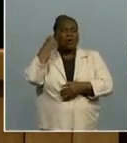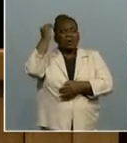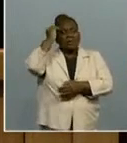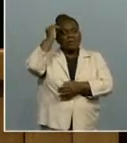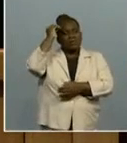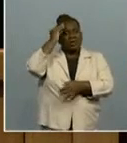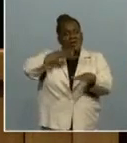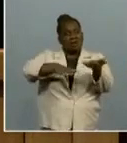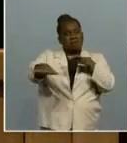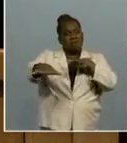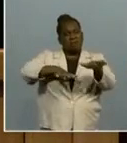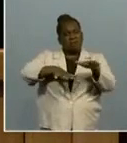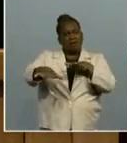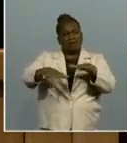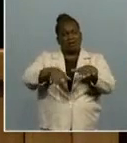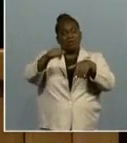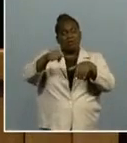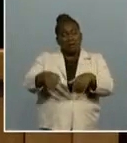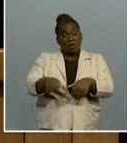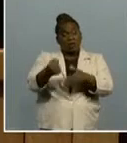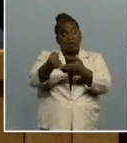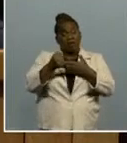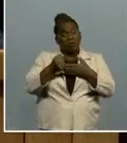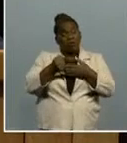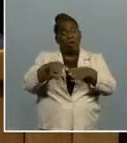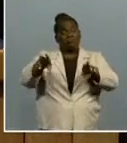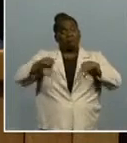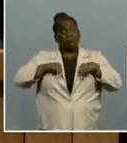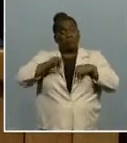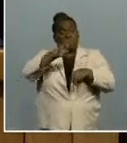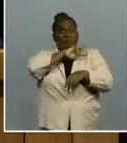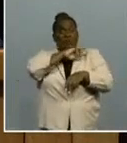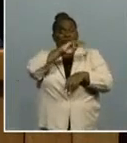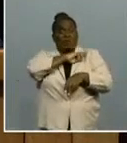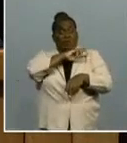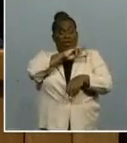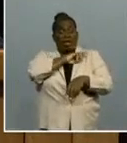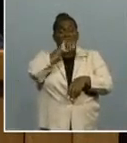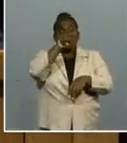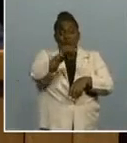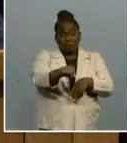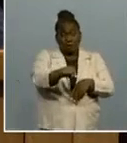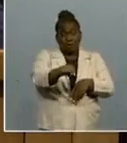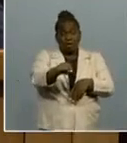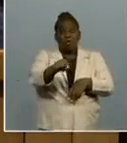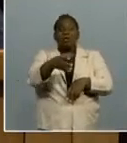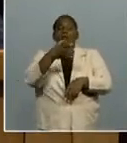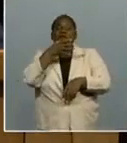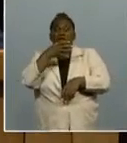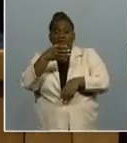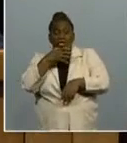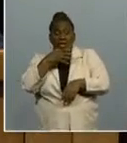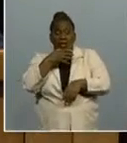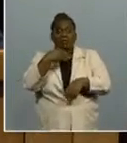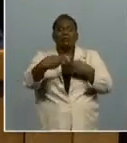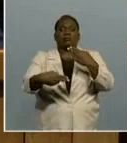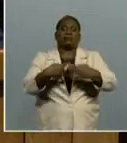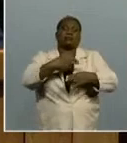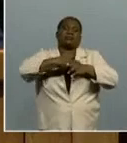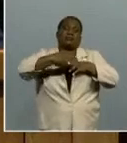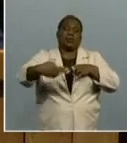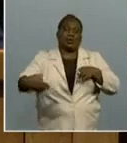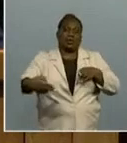formación que nos permiten asumir las responsabilidades en las que usted y fidel hicieron historia el